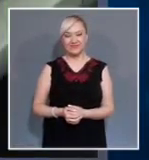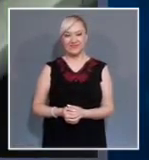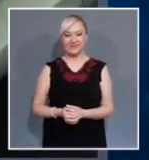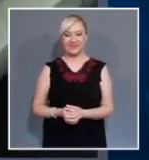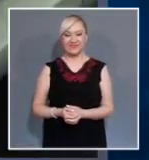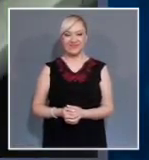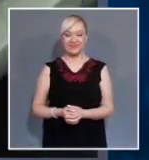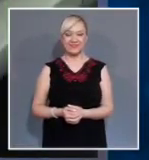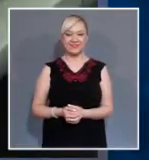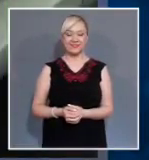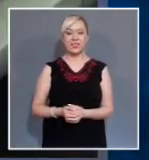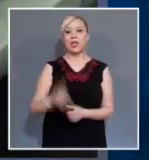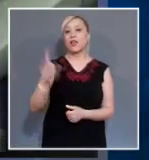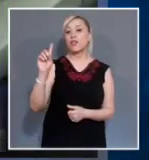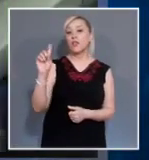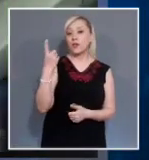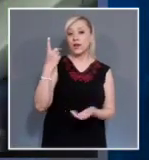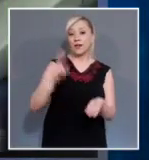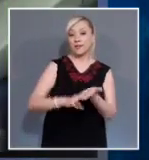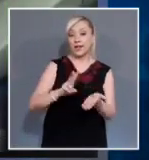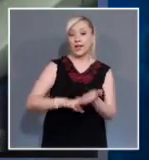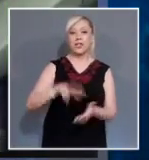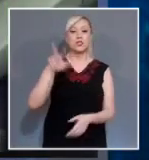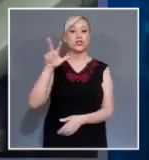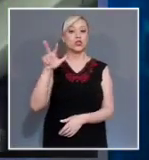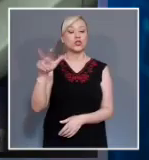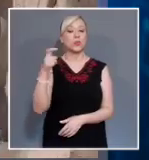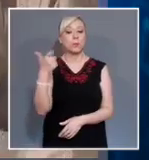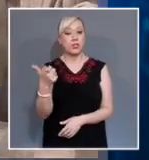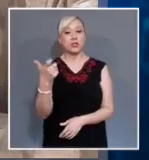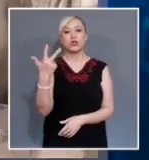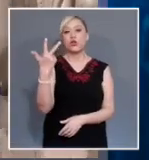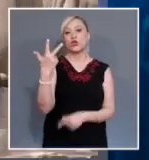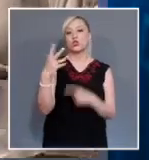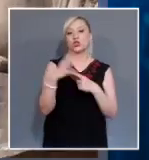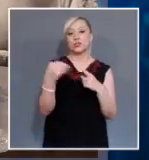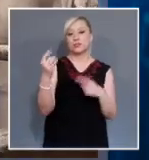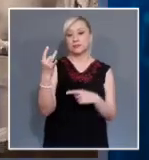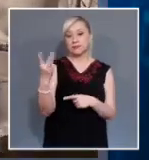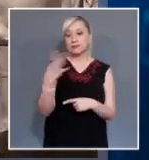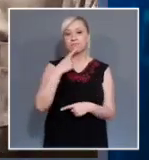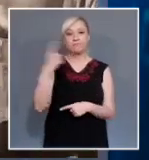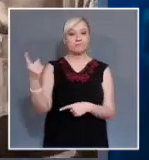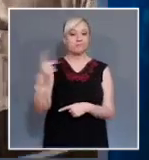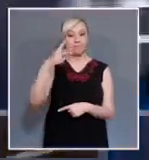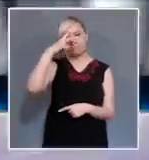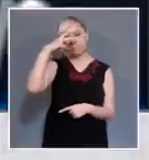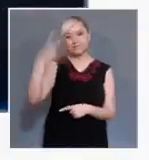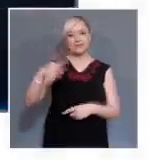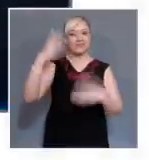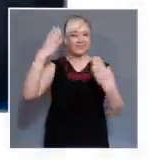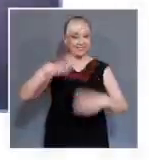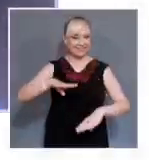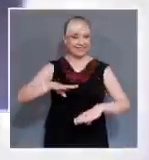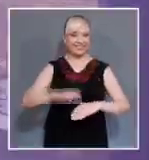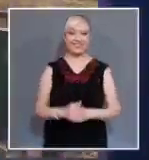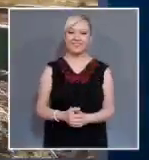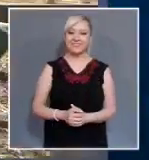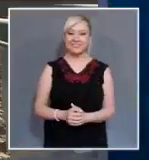el tipo de cambio se ubicó en 18 pesos con 8 centavos por dólar de acuerdo con información del banco de México